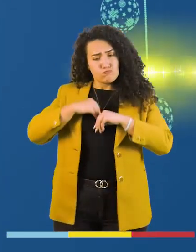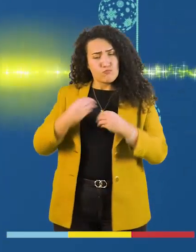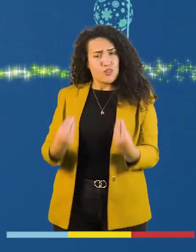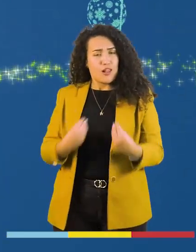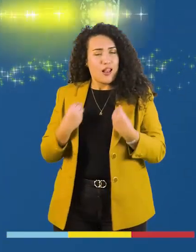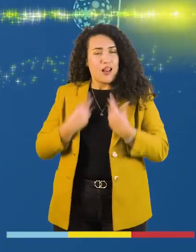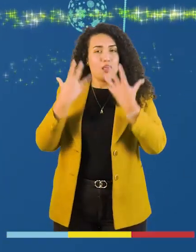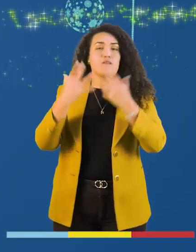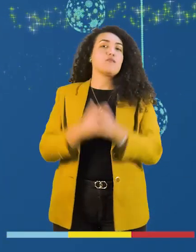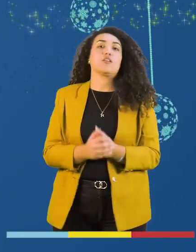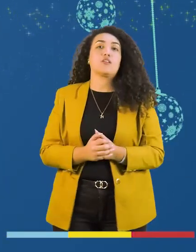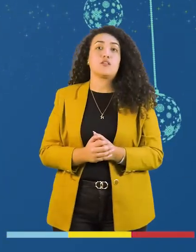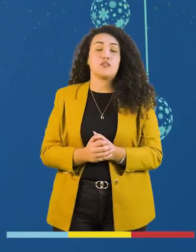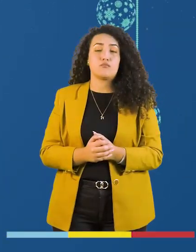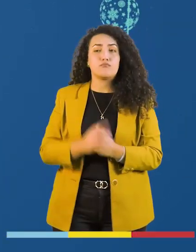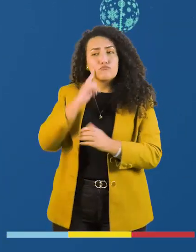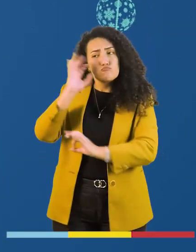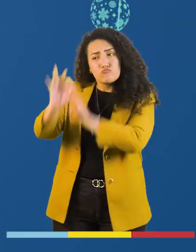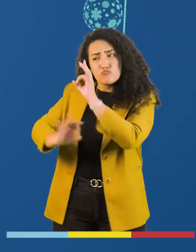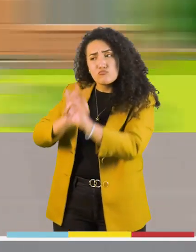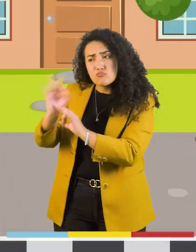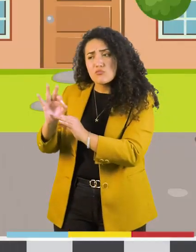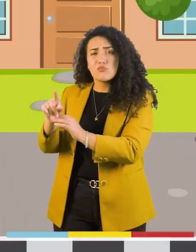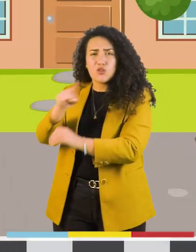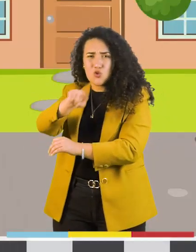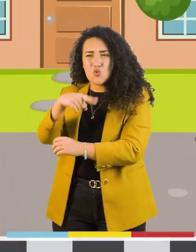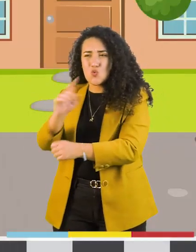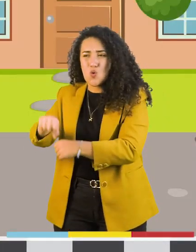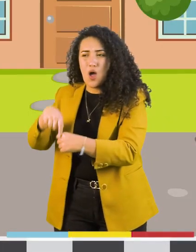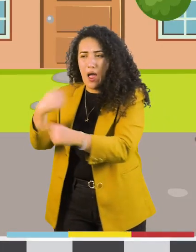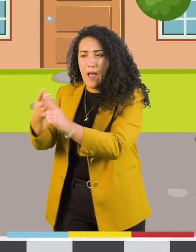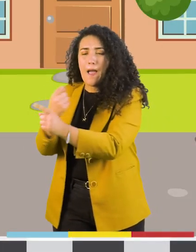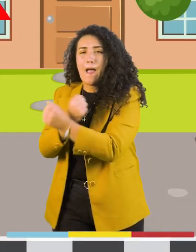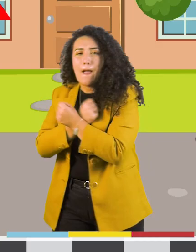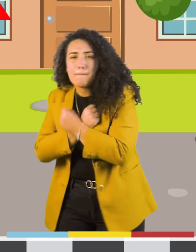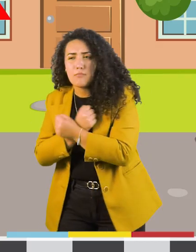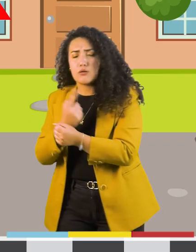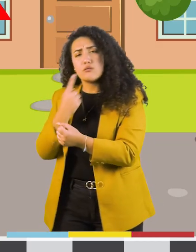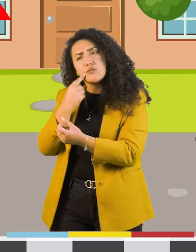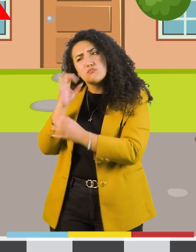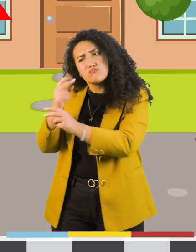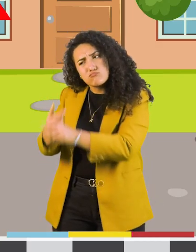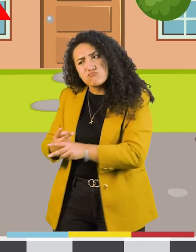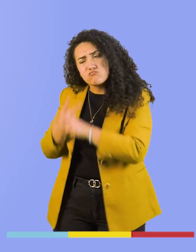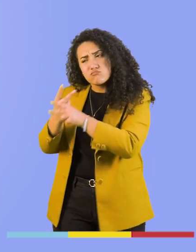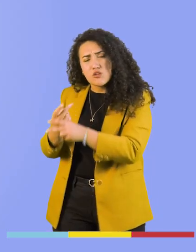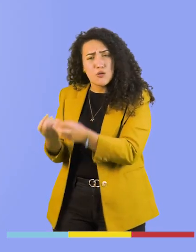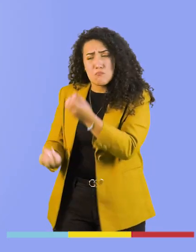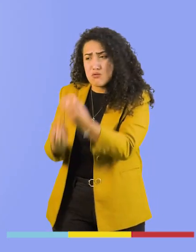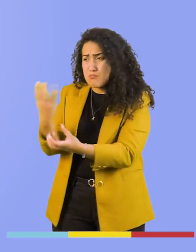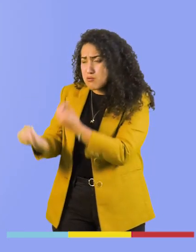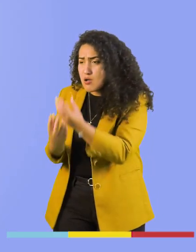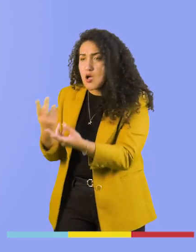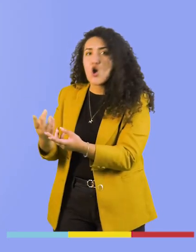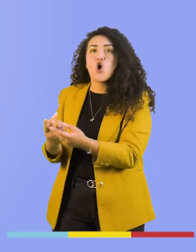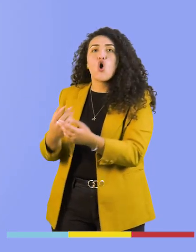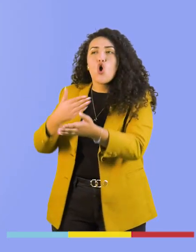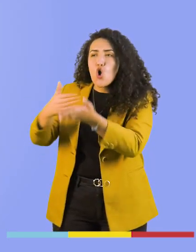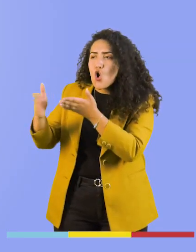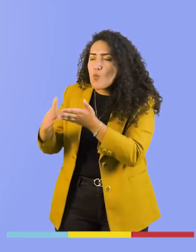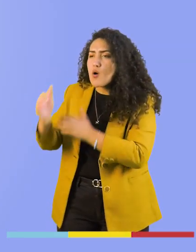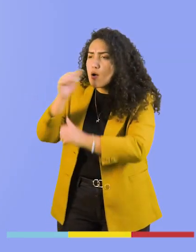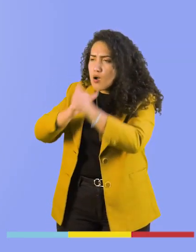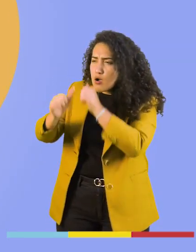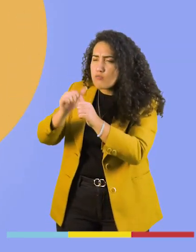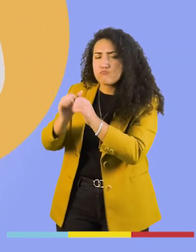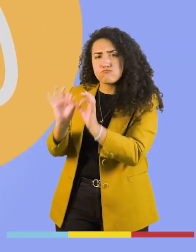tristes. Dale sentido a la vida. Protege a quienes amas evitando el uso de pólvora, el exceso de bebidas alcohólicas, compradas